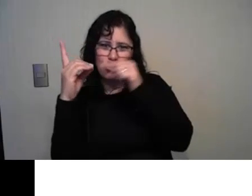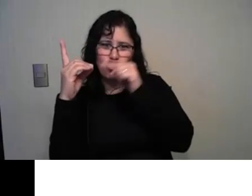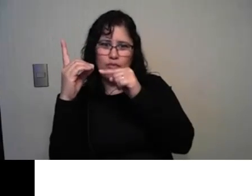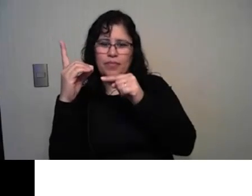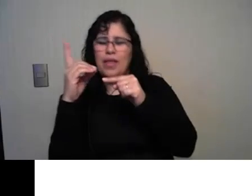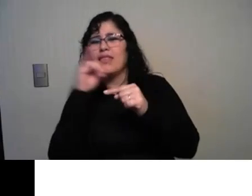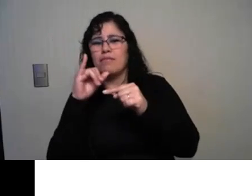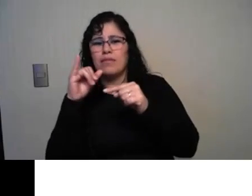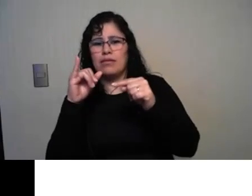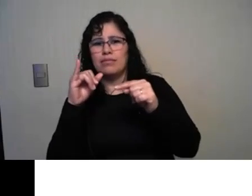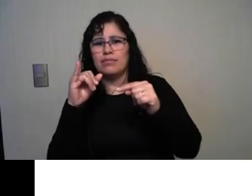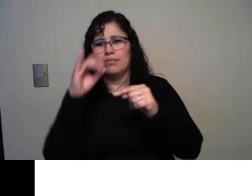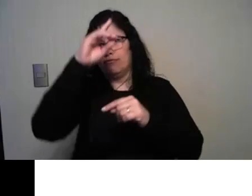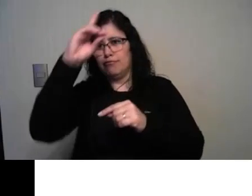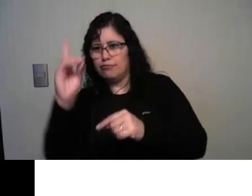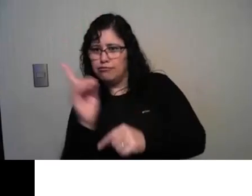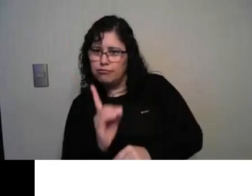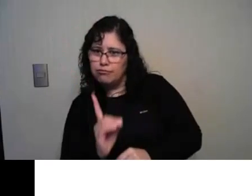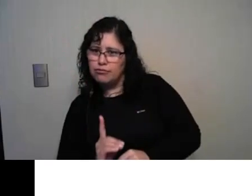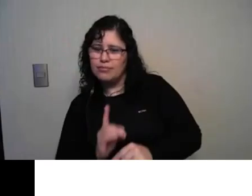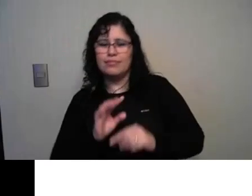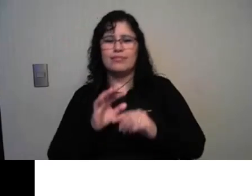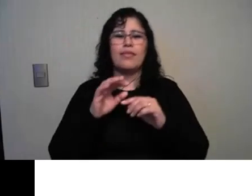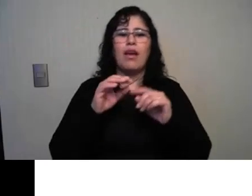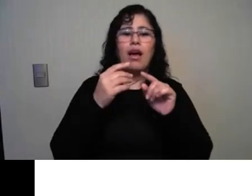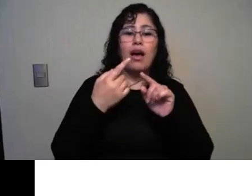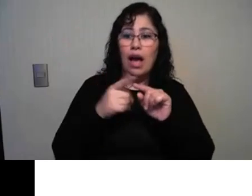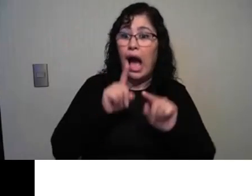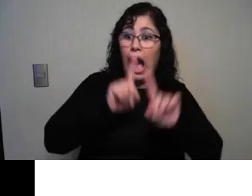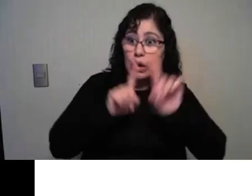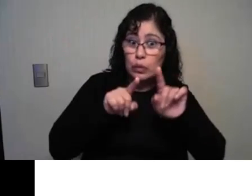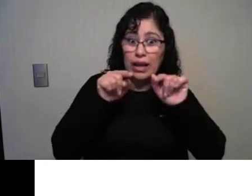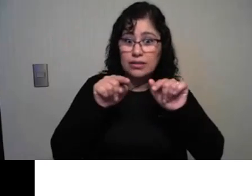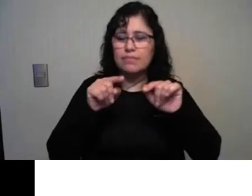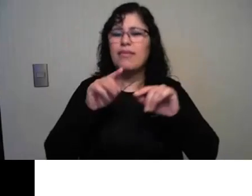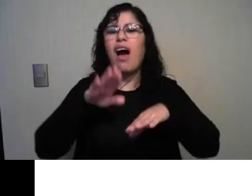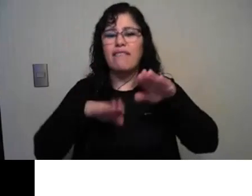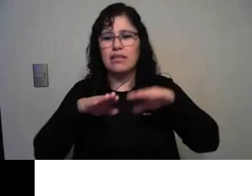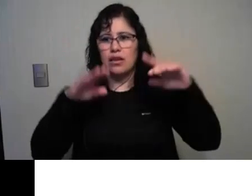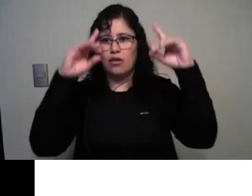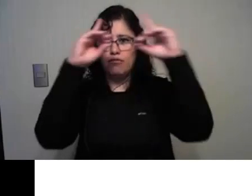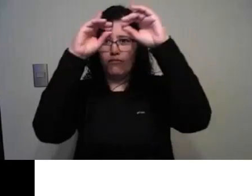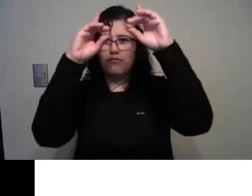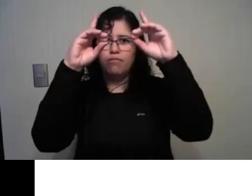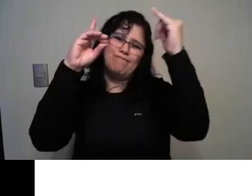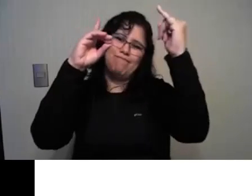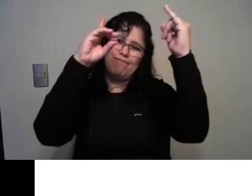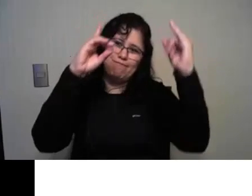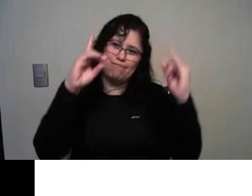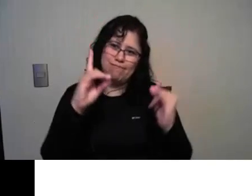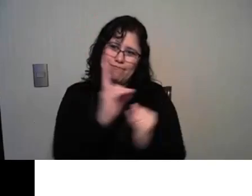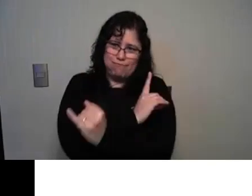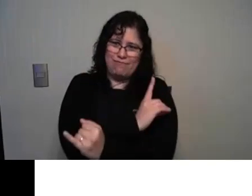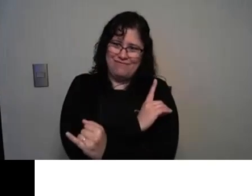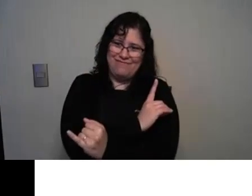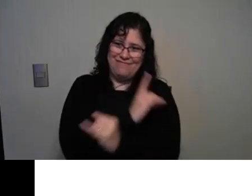lado derecho, ¿ya? Algunas de estas fibras van a producir un cruce, ¿ya? Se van a cruzar. Luego tenemos